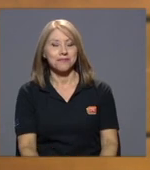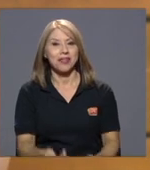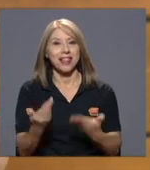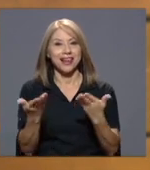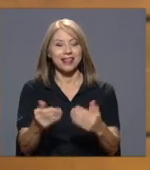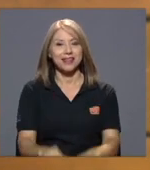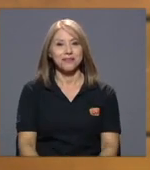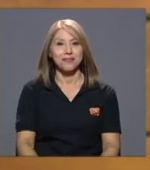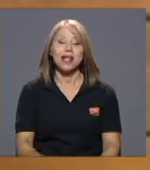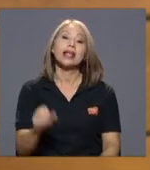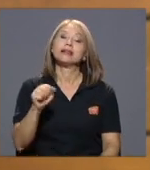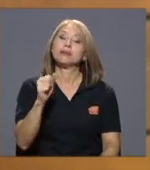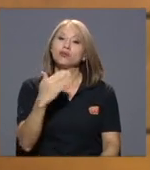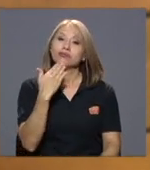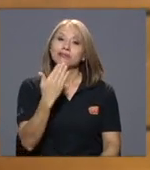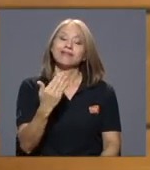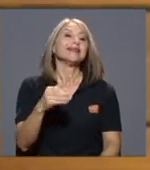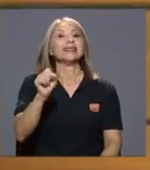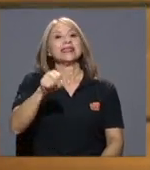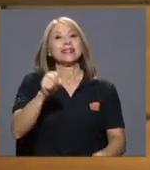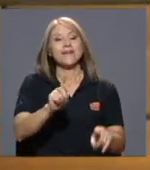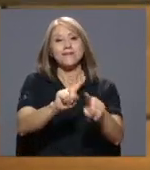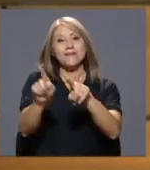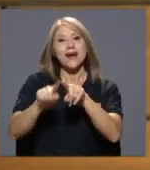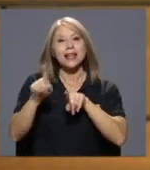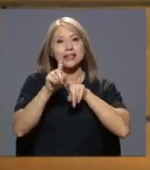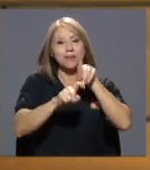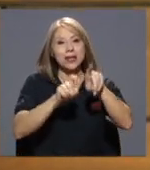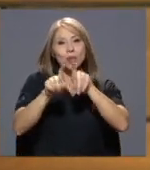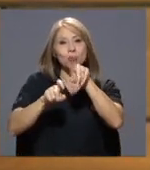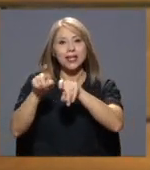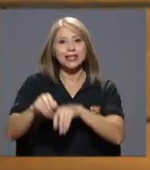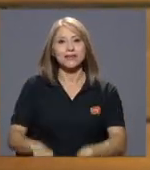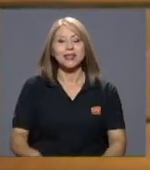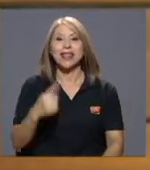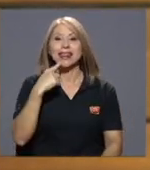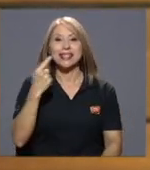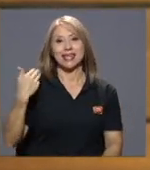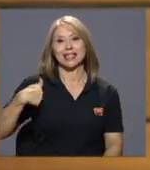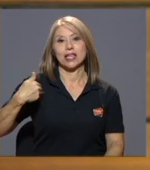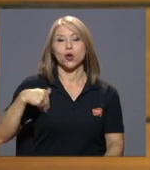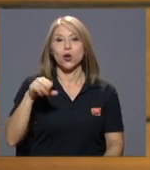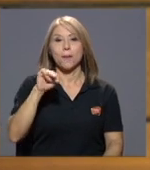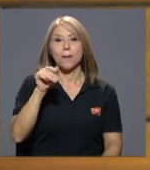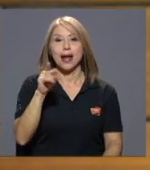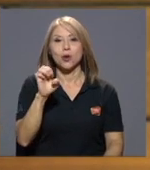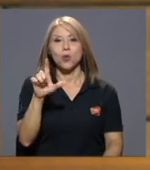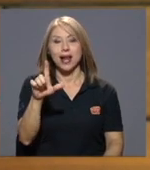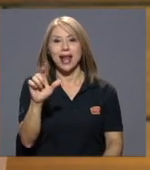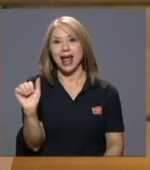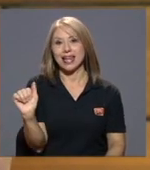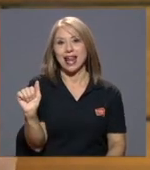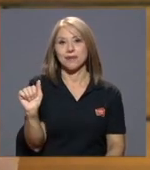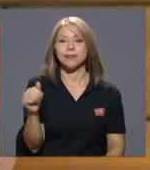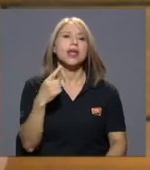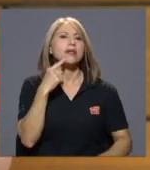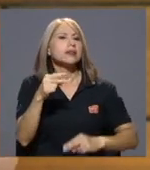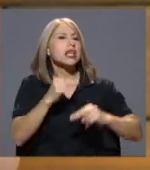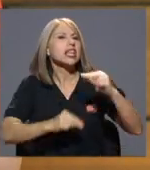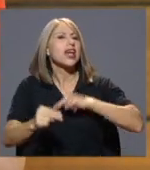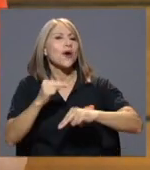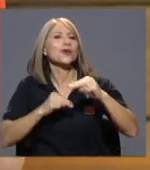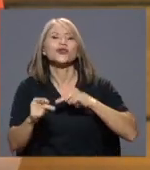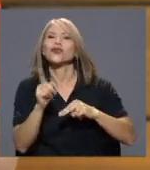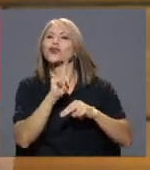gracias, Marlon. Exactamente, hay varias preguntas, de hecho. Nos dice el señor Manuel Aguilar: los negocios no van a aguantar que les quiten